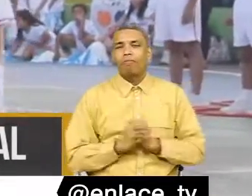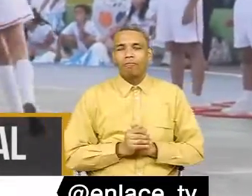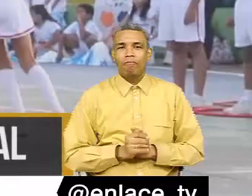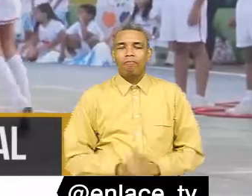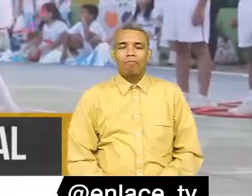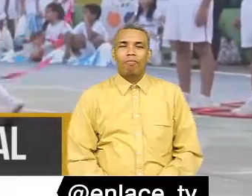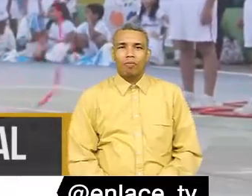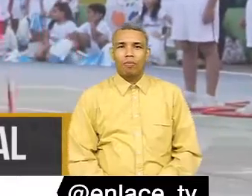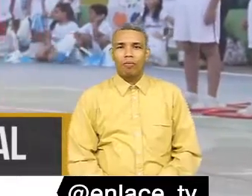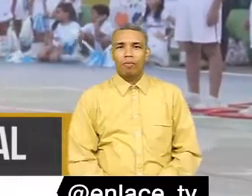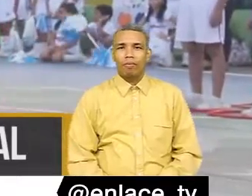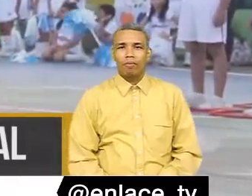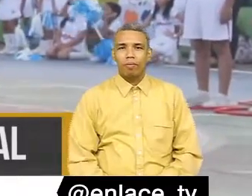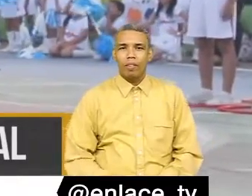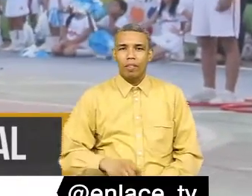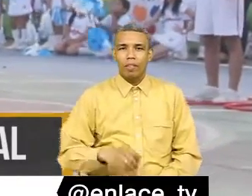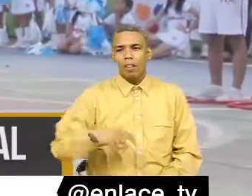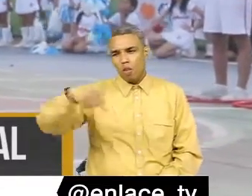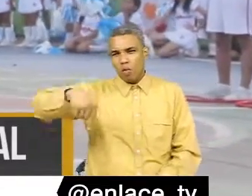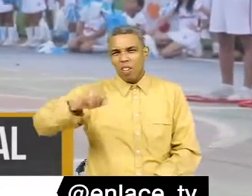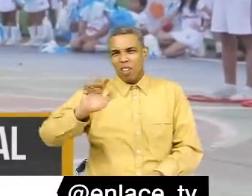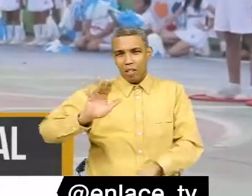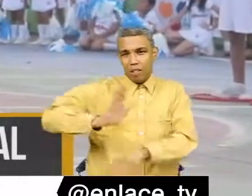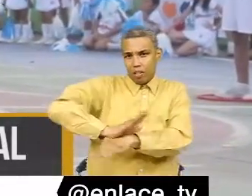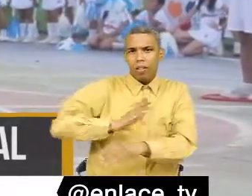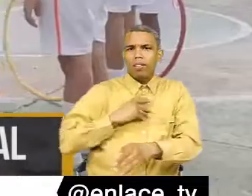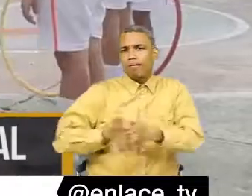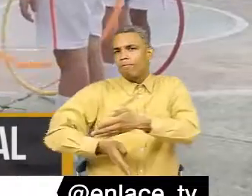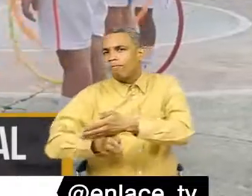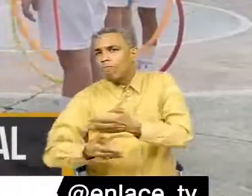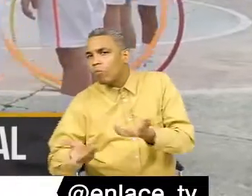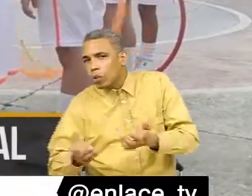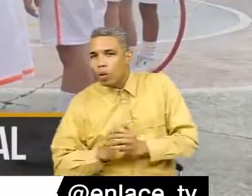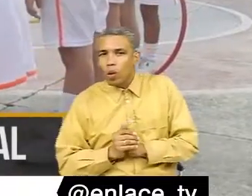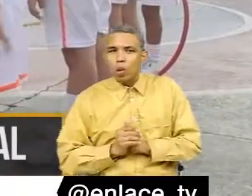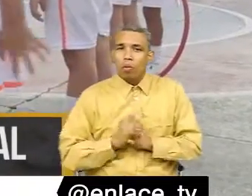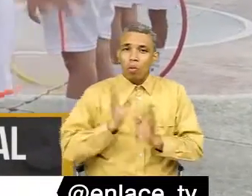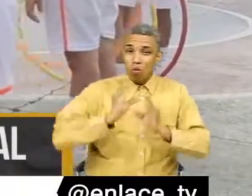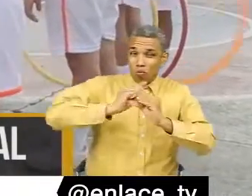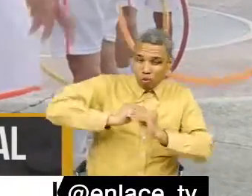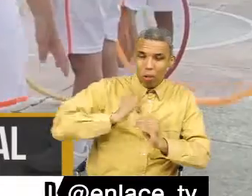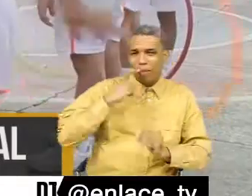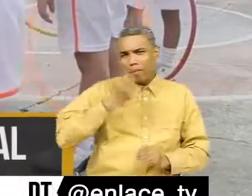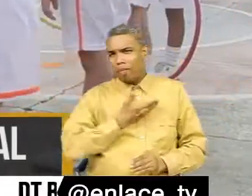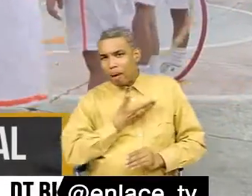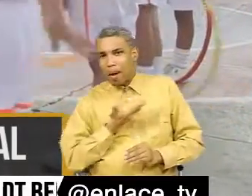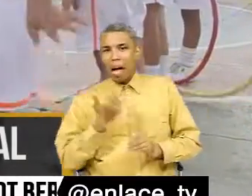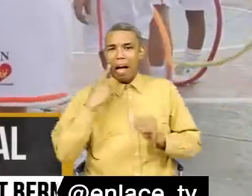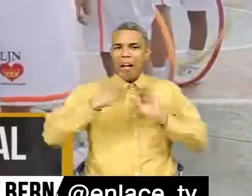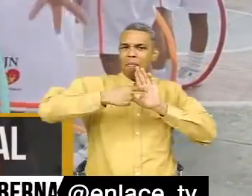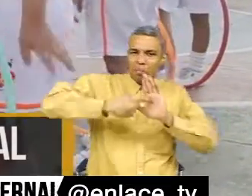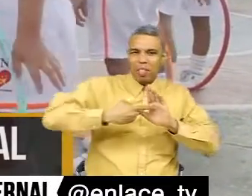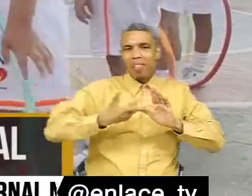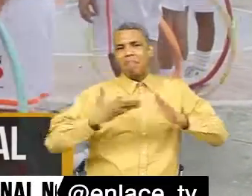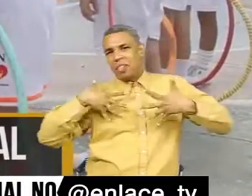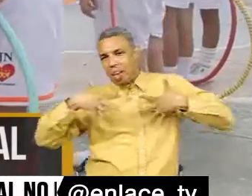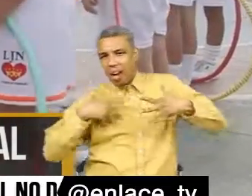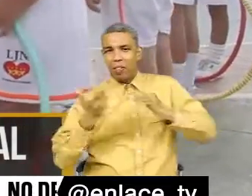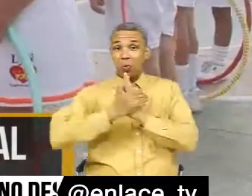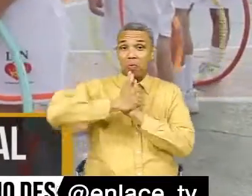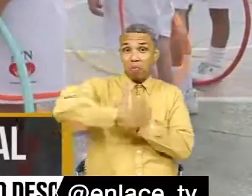Para las 5 de la tarde de este viernes, la programación continúa con la noche de talentos que se tomarán los padres de familia y se cerrará este